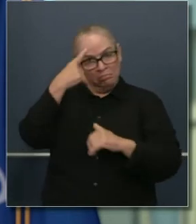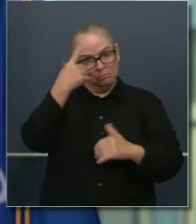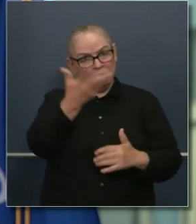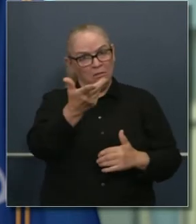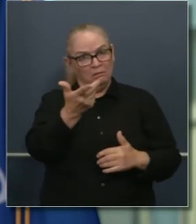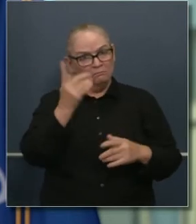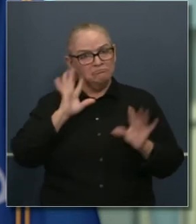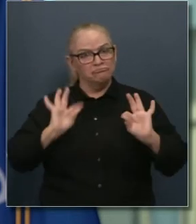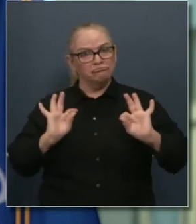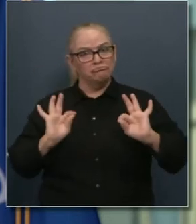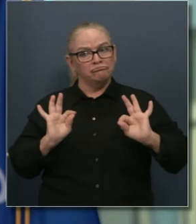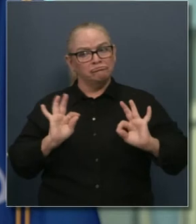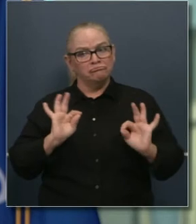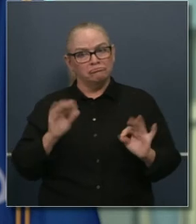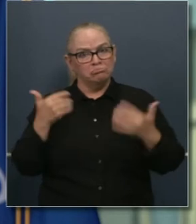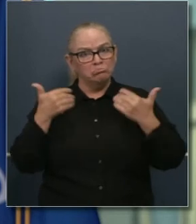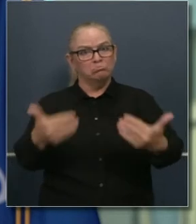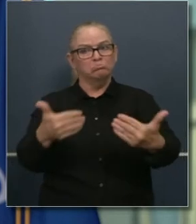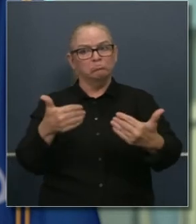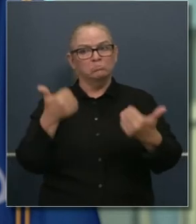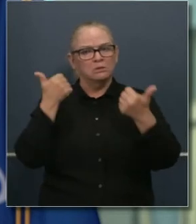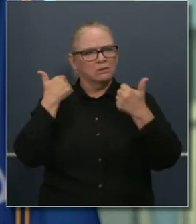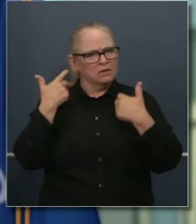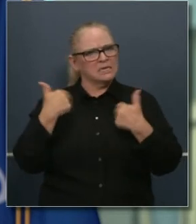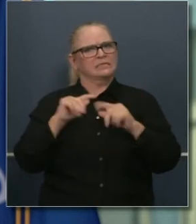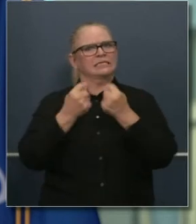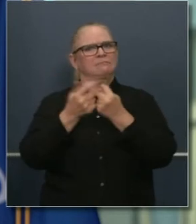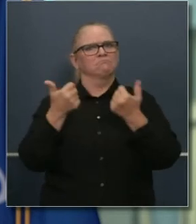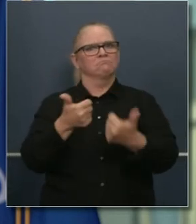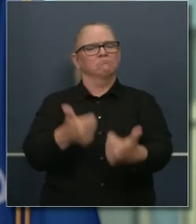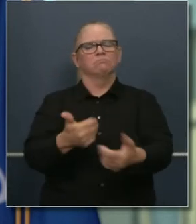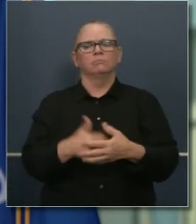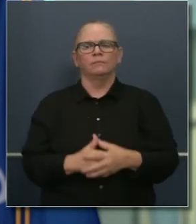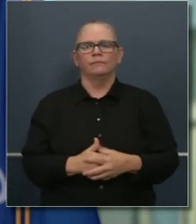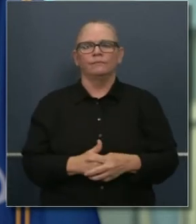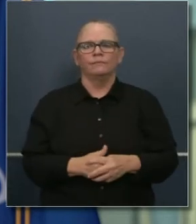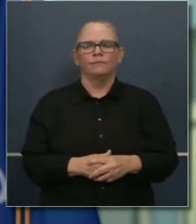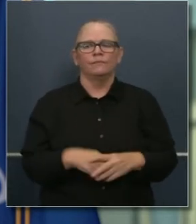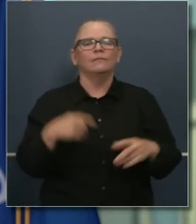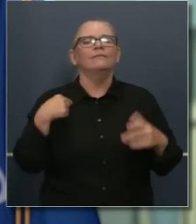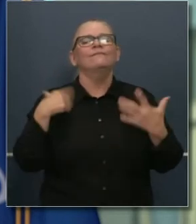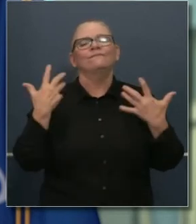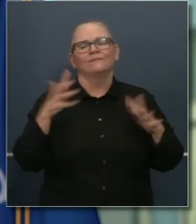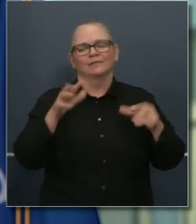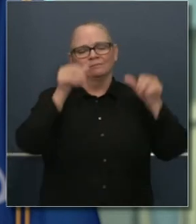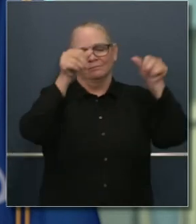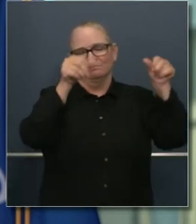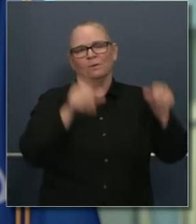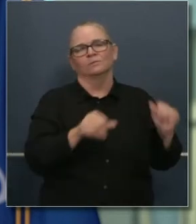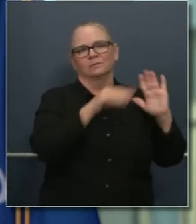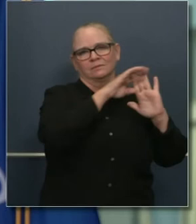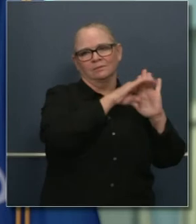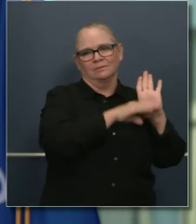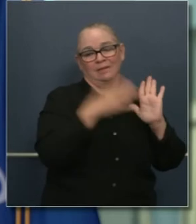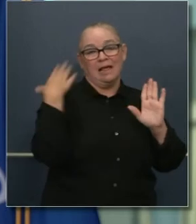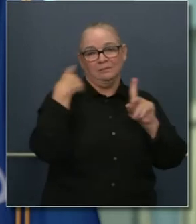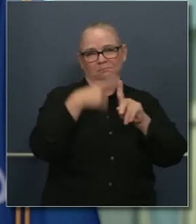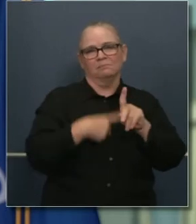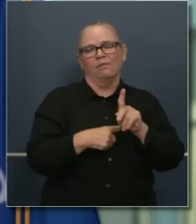colegial regrese a california hemos publicado nuestras recomendaciones se hace un par de meses y